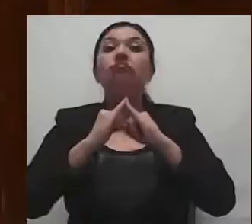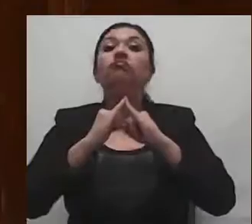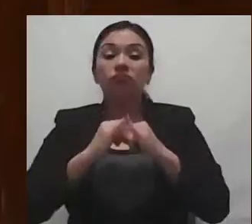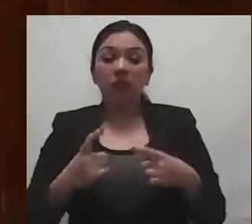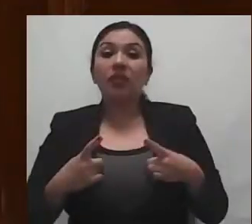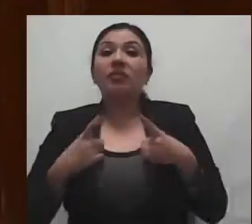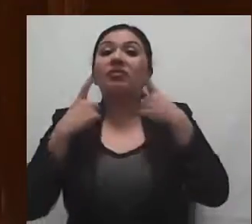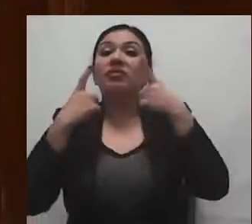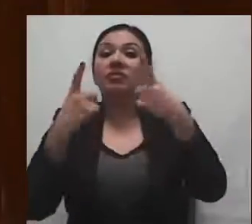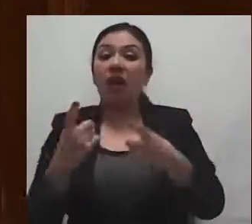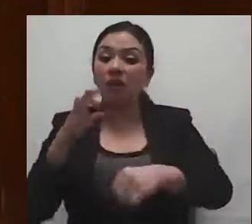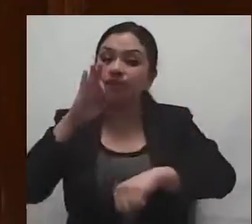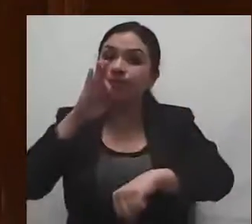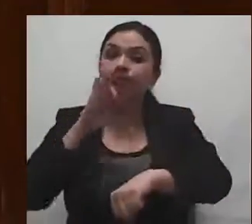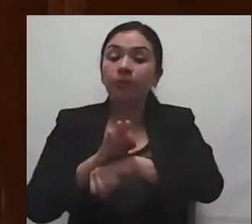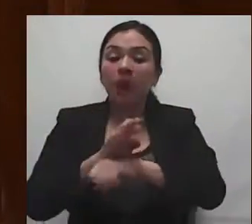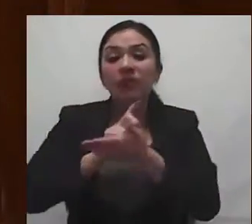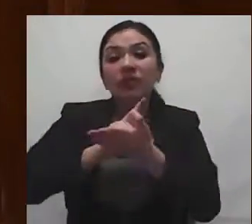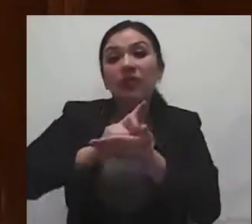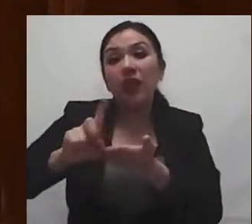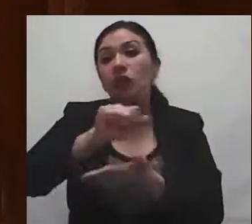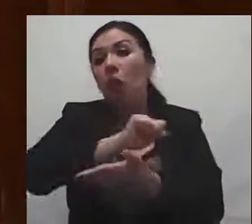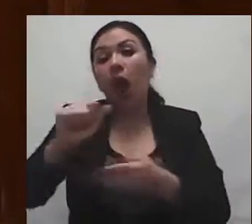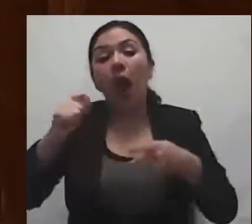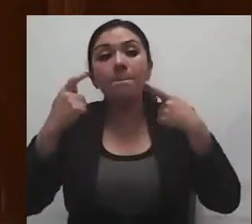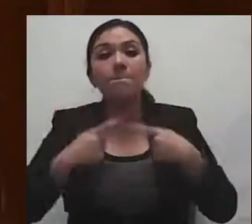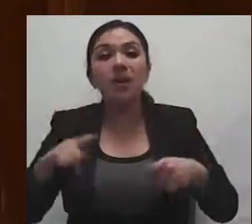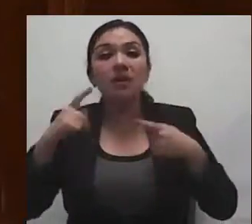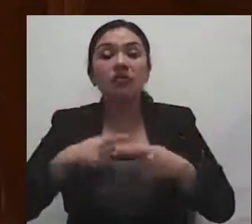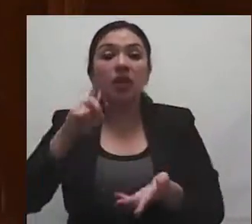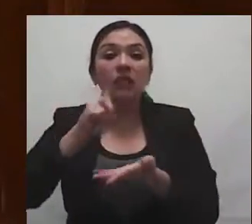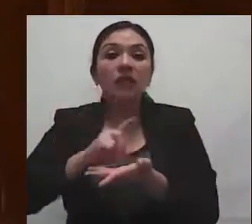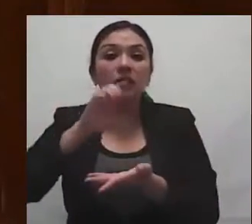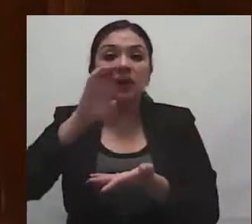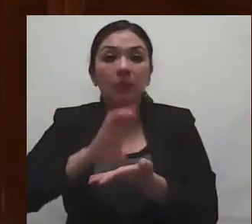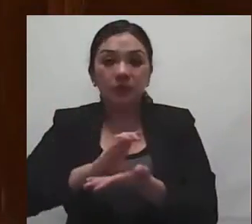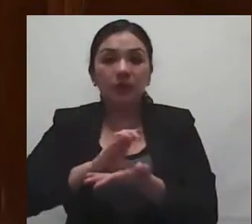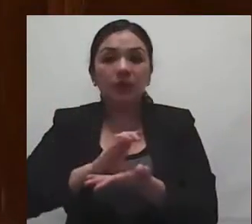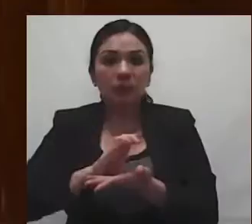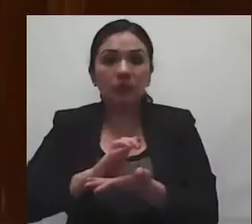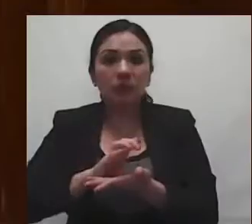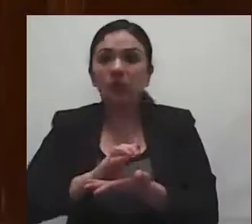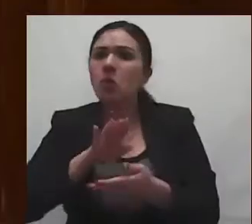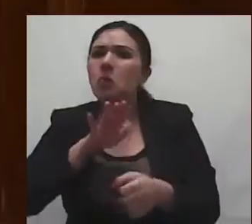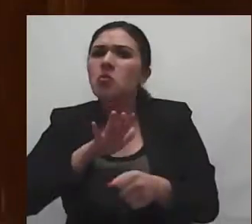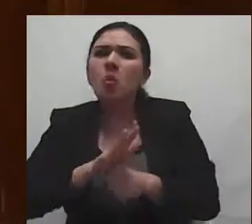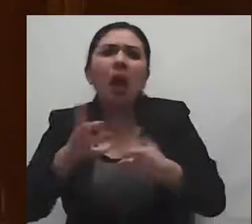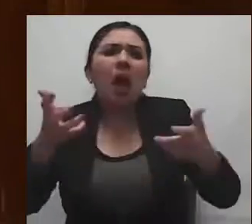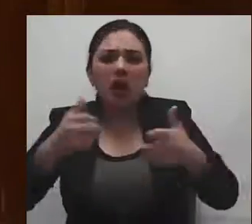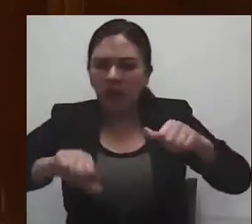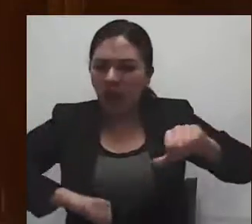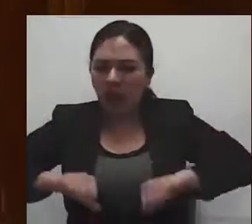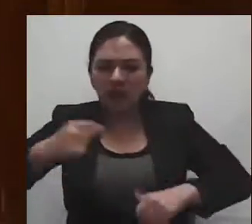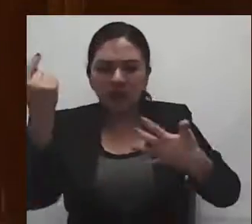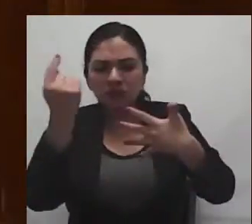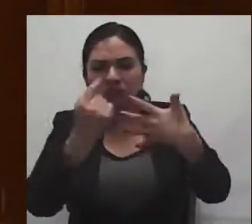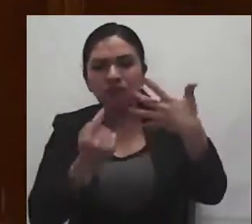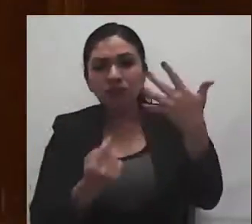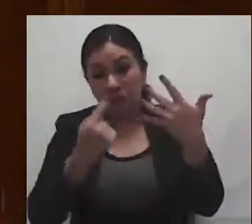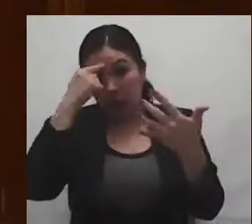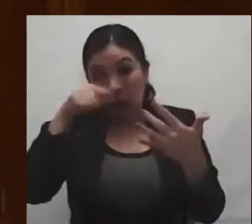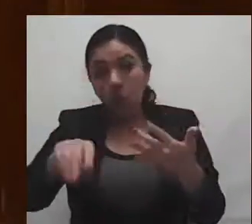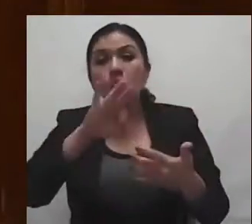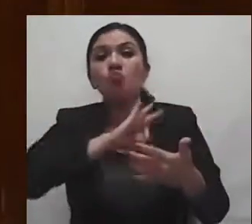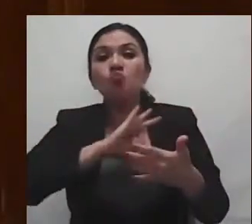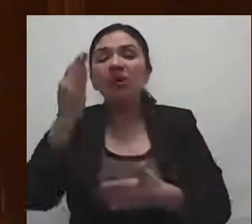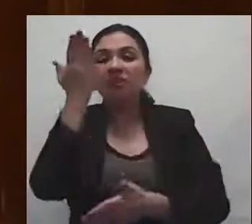garantizará los derechos de las personas con discapacidad en todos los ámbitos que propicien su pleno